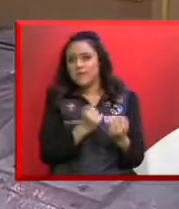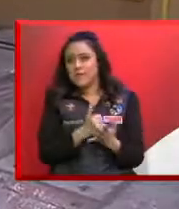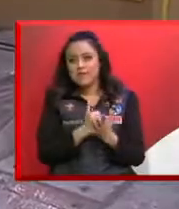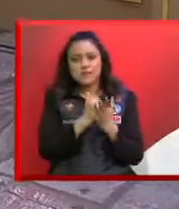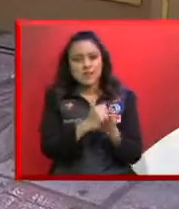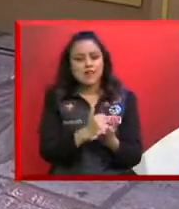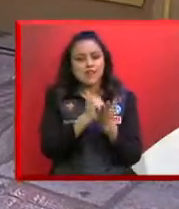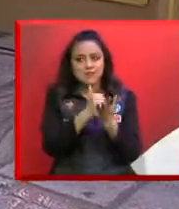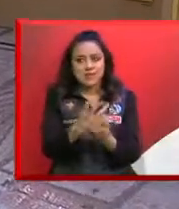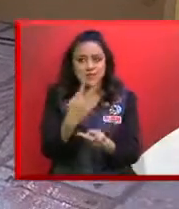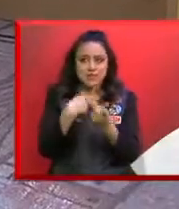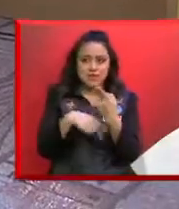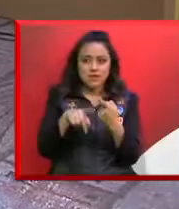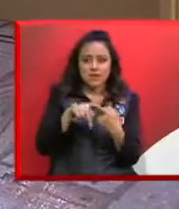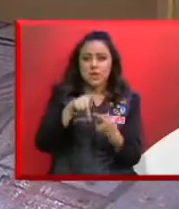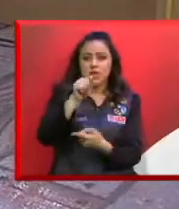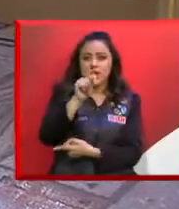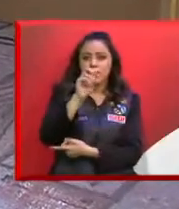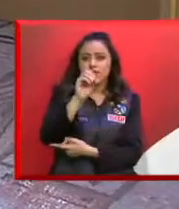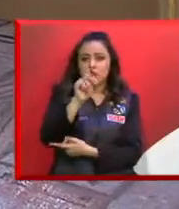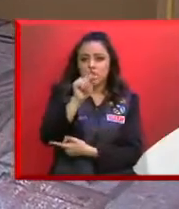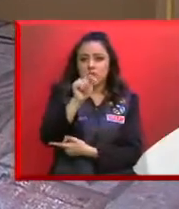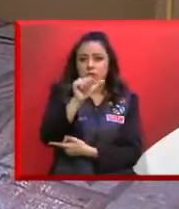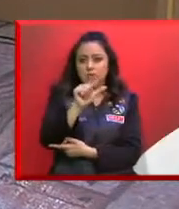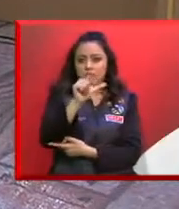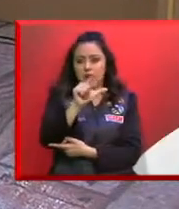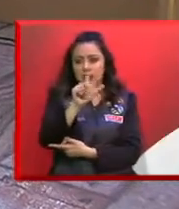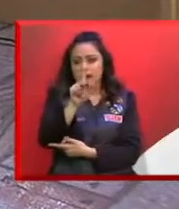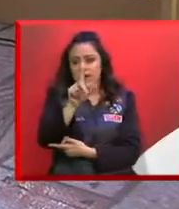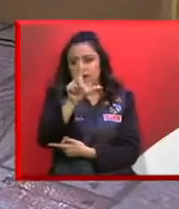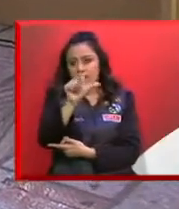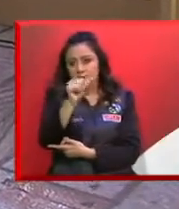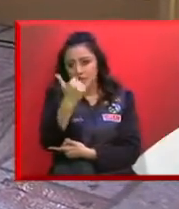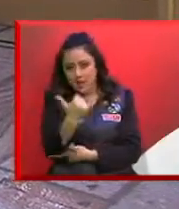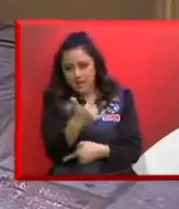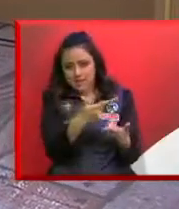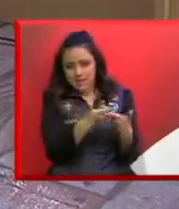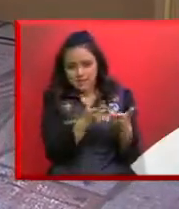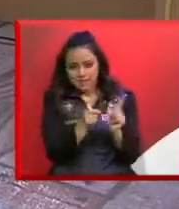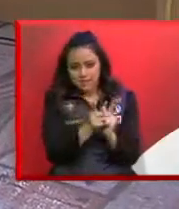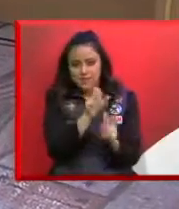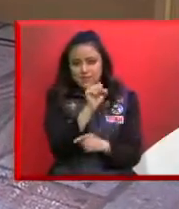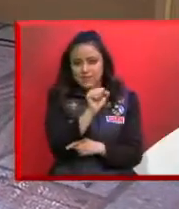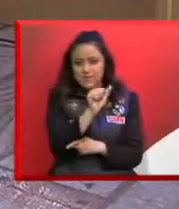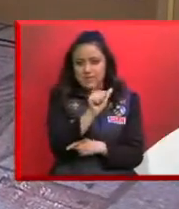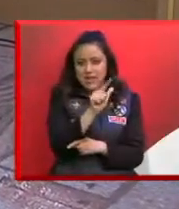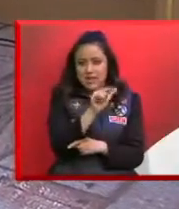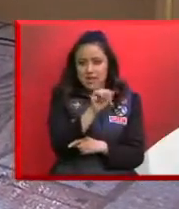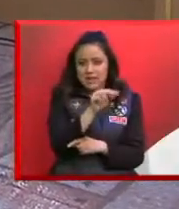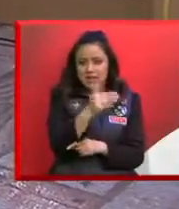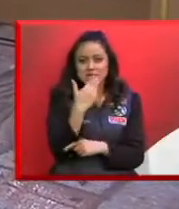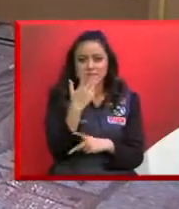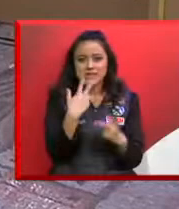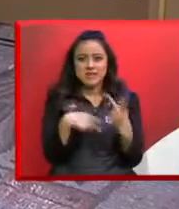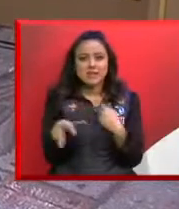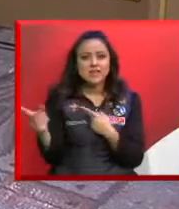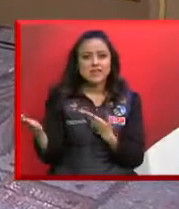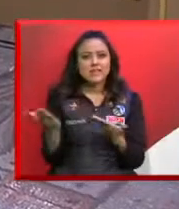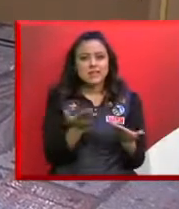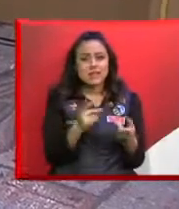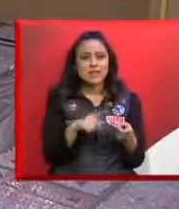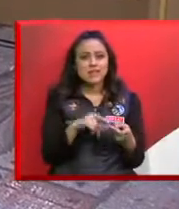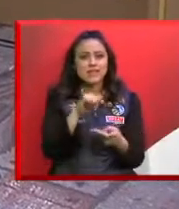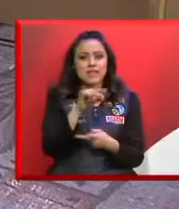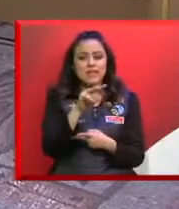En esta ocasión se trata de Total Play, también de Grupo Salinas. Súper animados ellos. Se encuentra Ivette Arellano